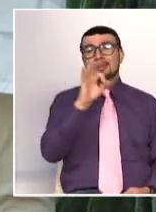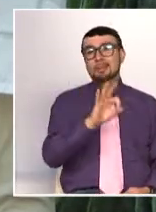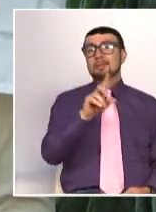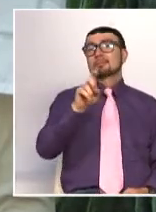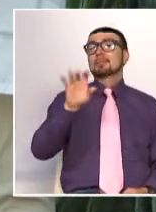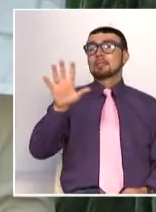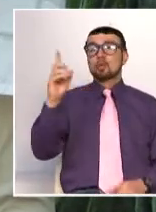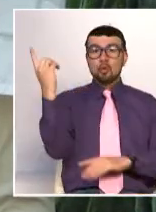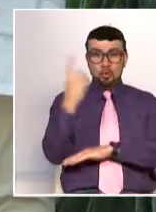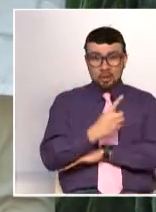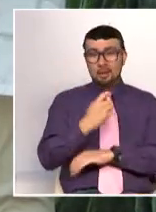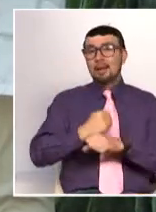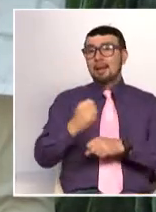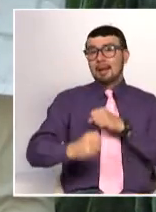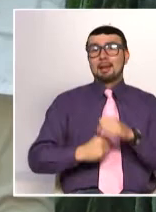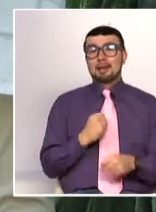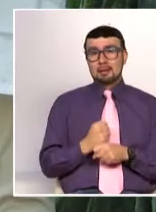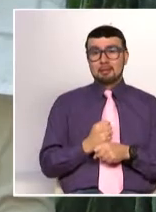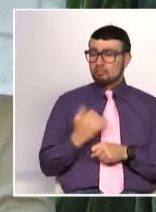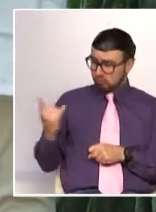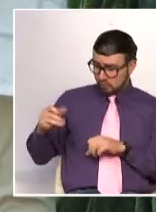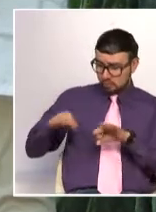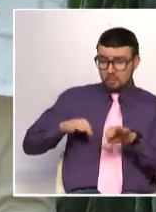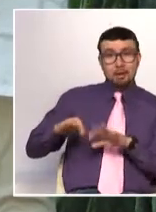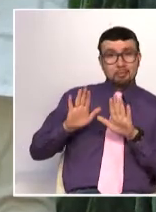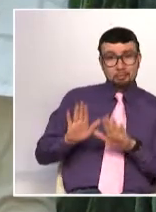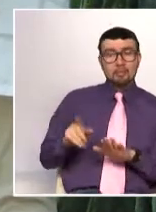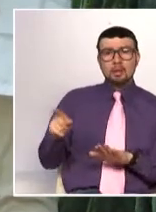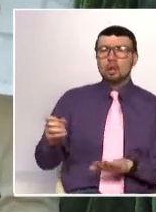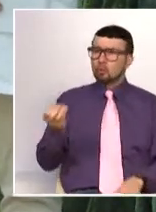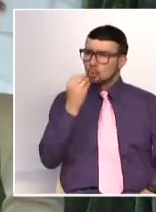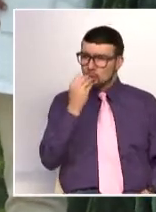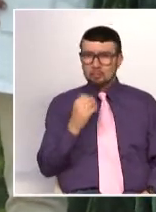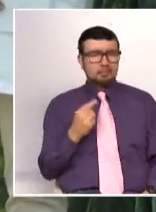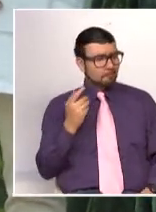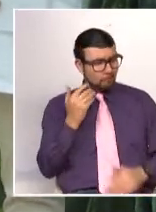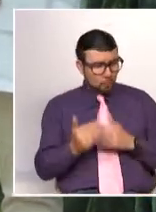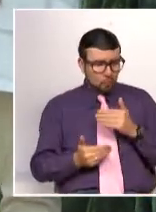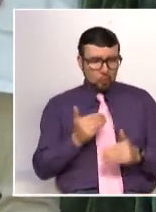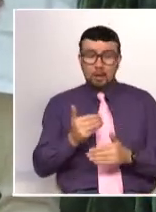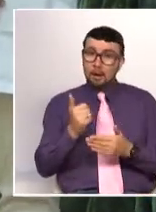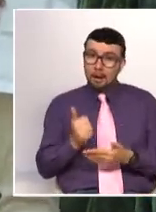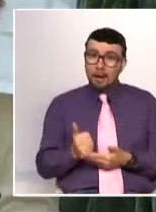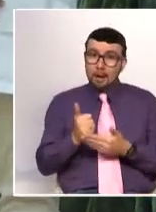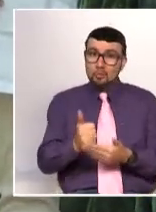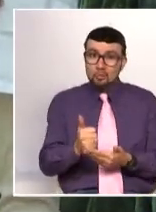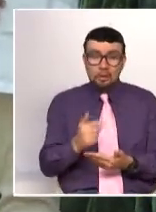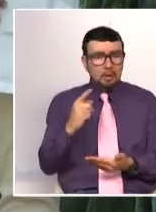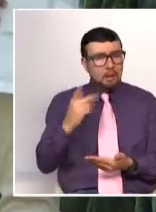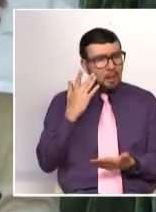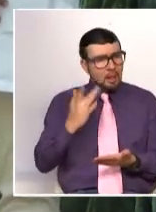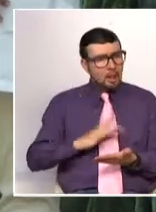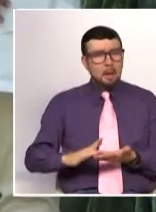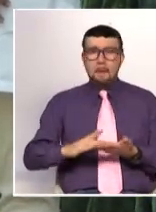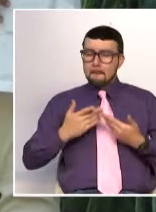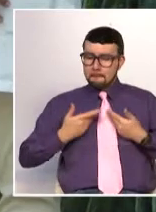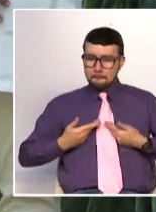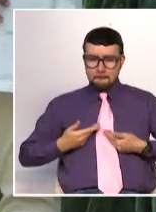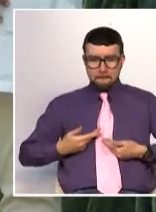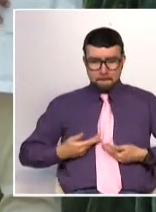sobre la alimentación y con respecto a los procesos de ayuda desde desintoxicación o limpieza del organismo